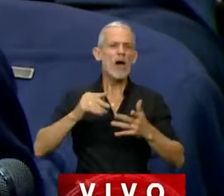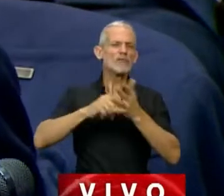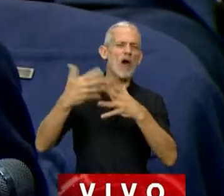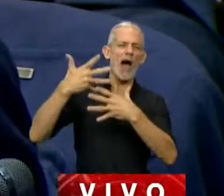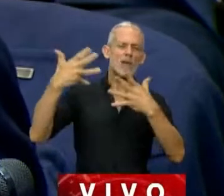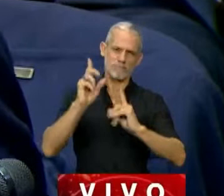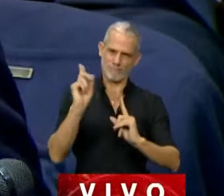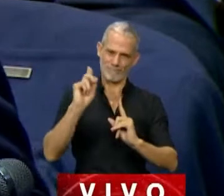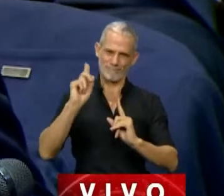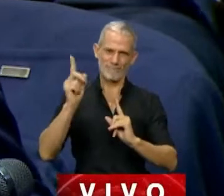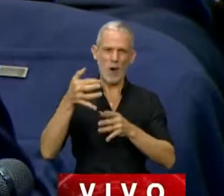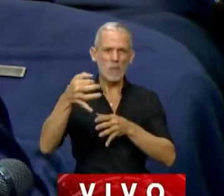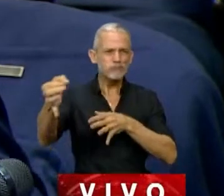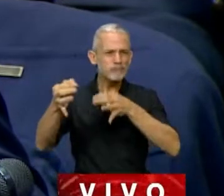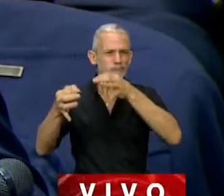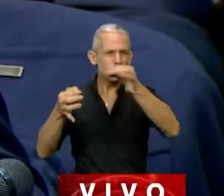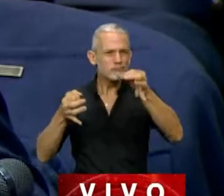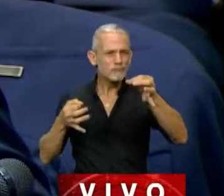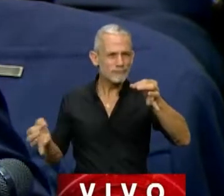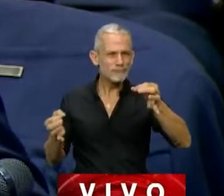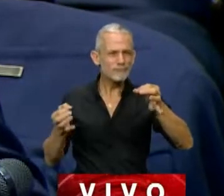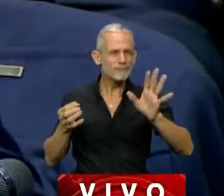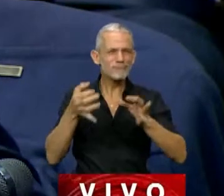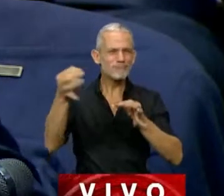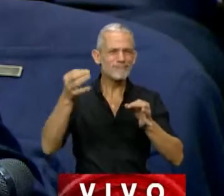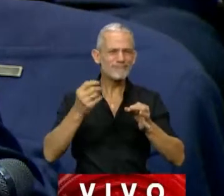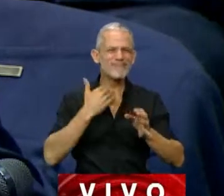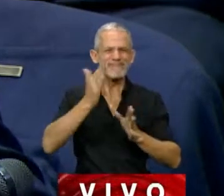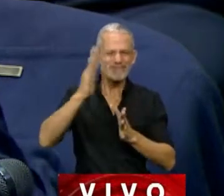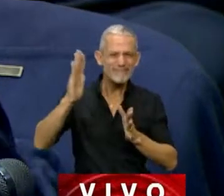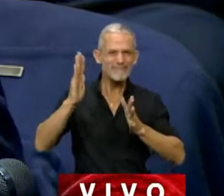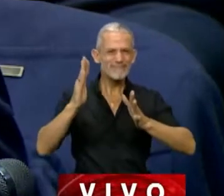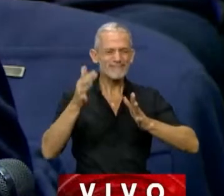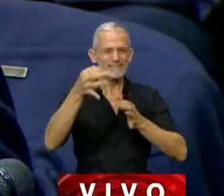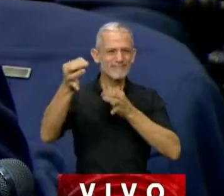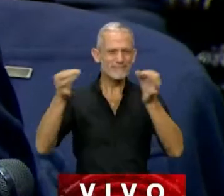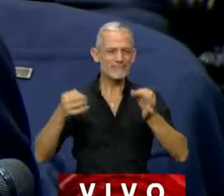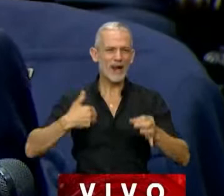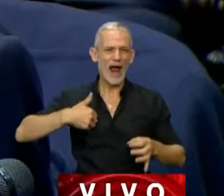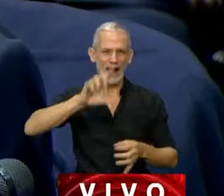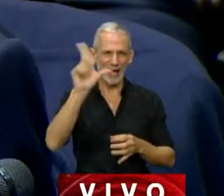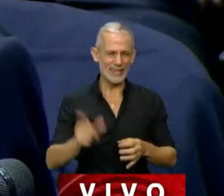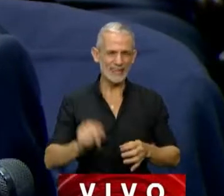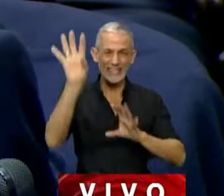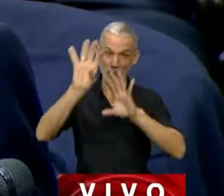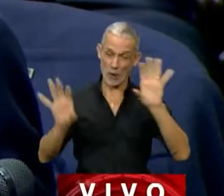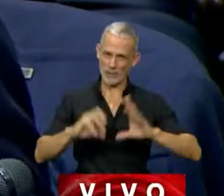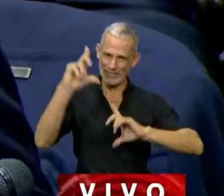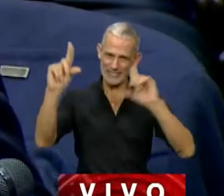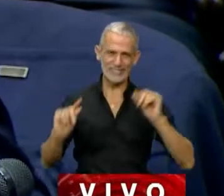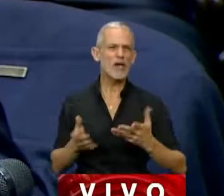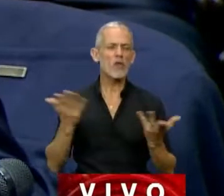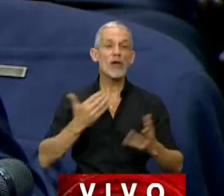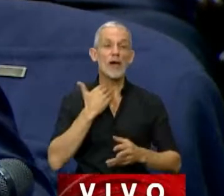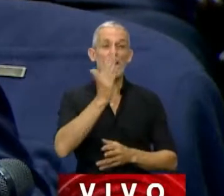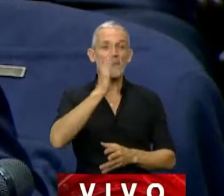grandes ciudades, me refiero fundamentalmente a los pequeños pueblos y localidades de nuestras provincias, donde